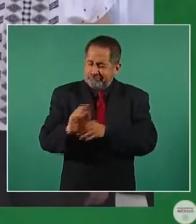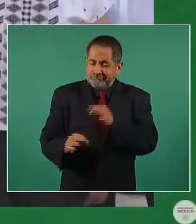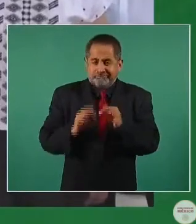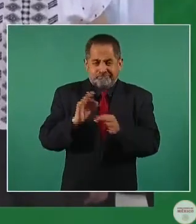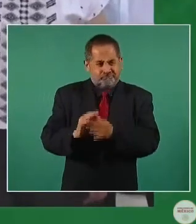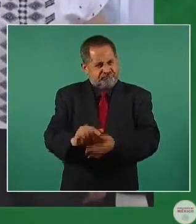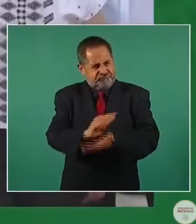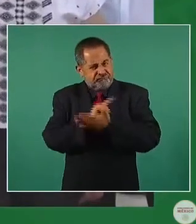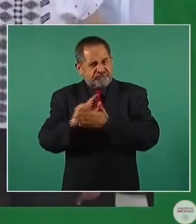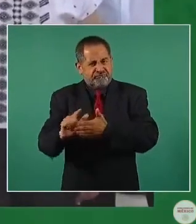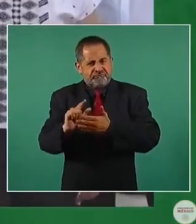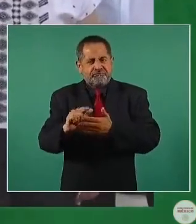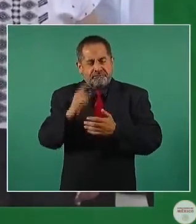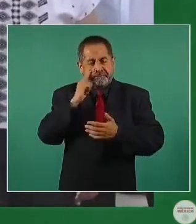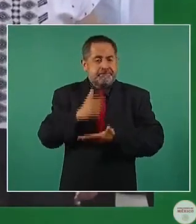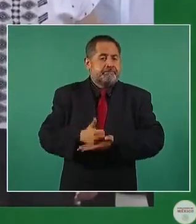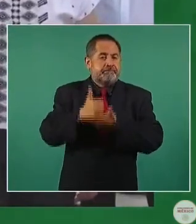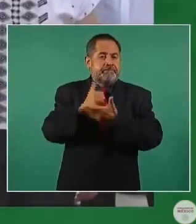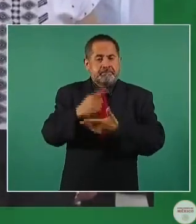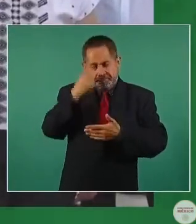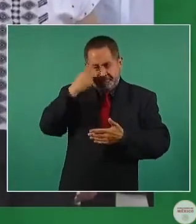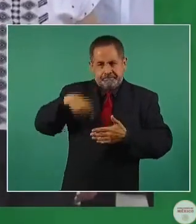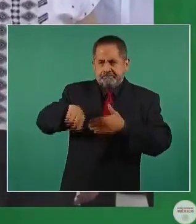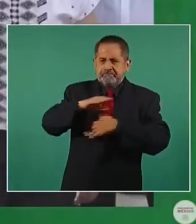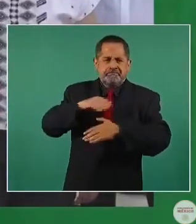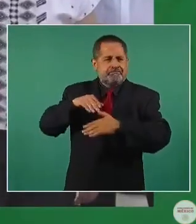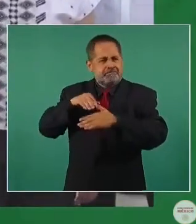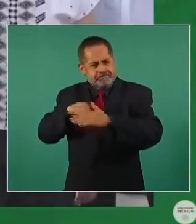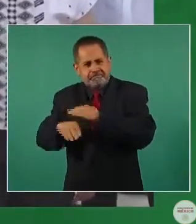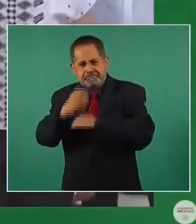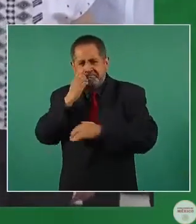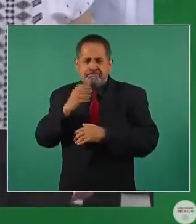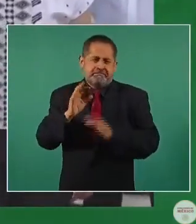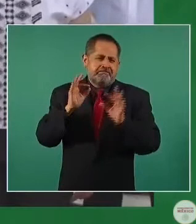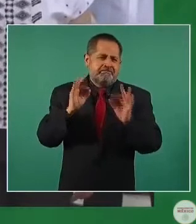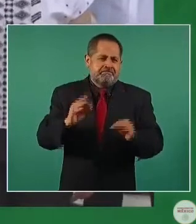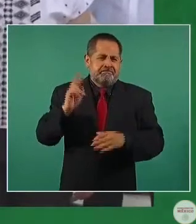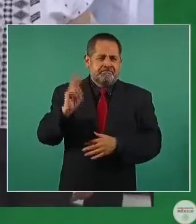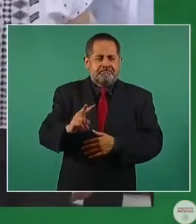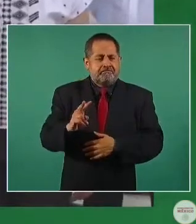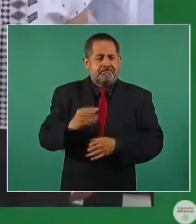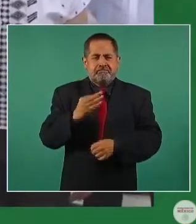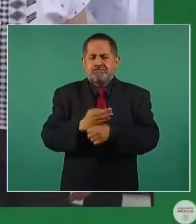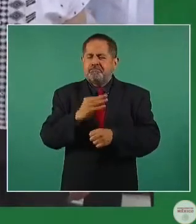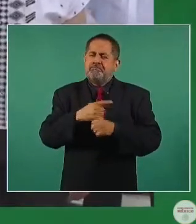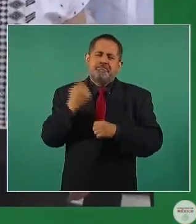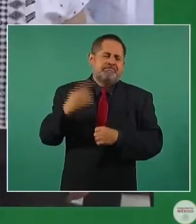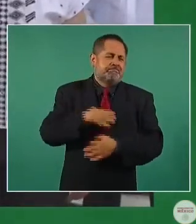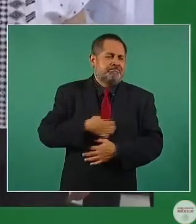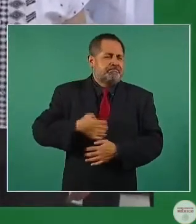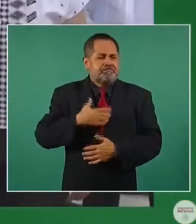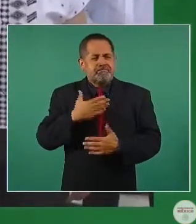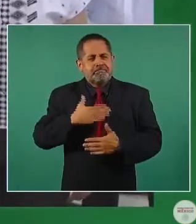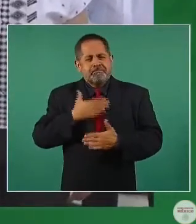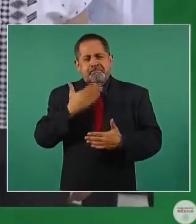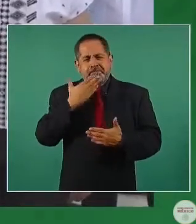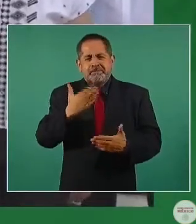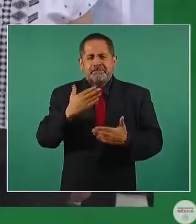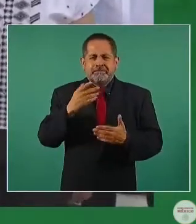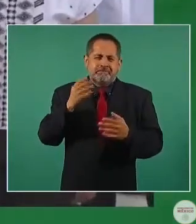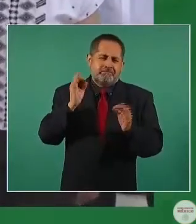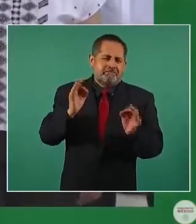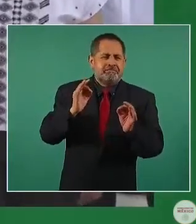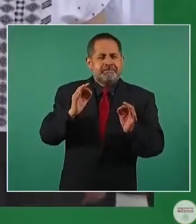que apoye la vuelta a clase, estamos verdaderamente en una fiesta de la